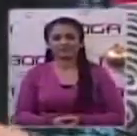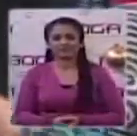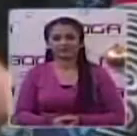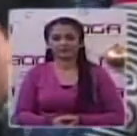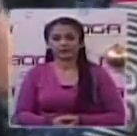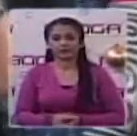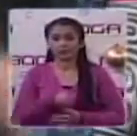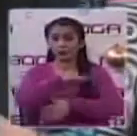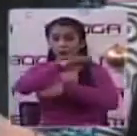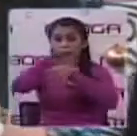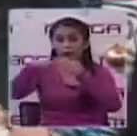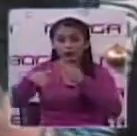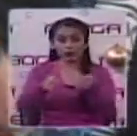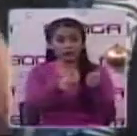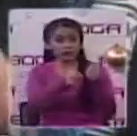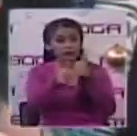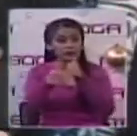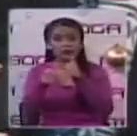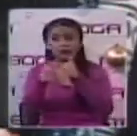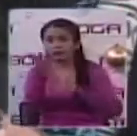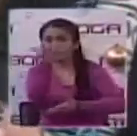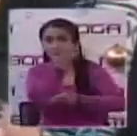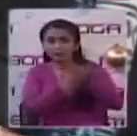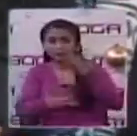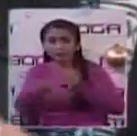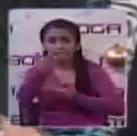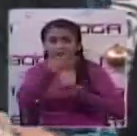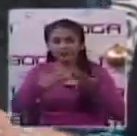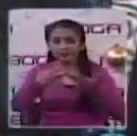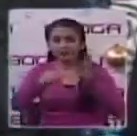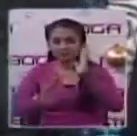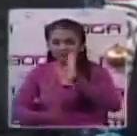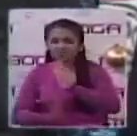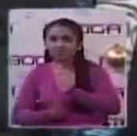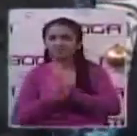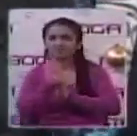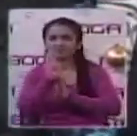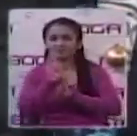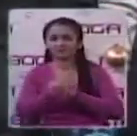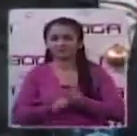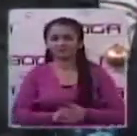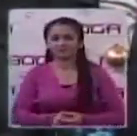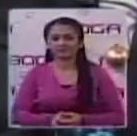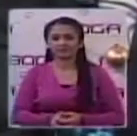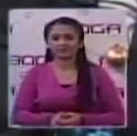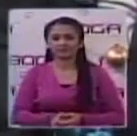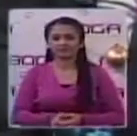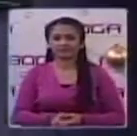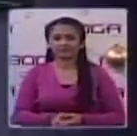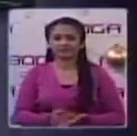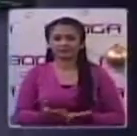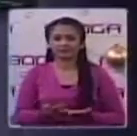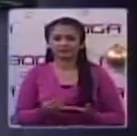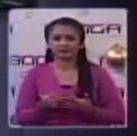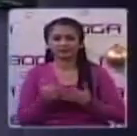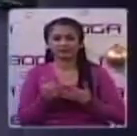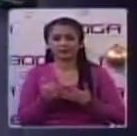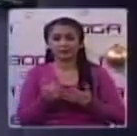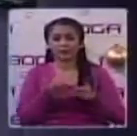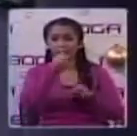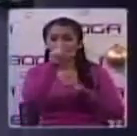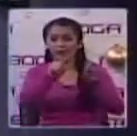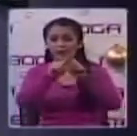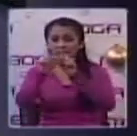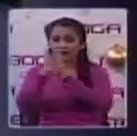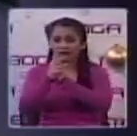trabajamos para fluir los mensajes comunicacionales de una institución. ¿Cómo lograr un sentido de pertenencia entre los talentos